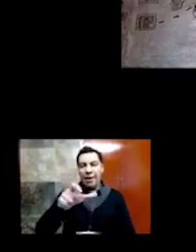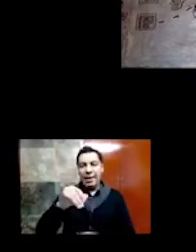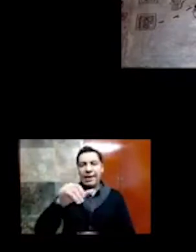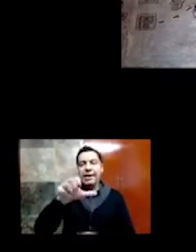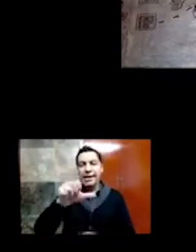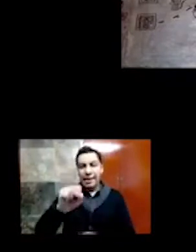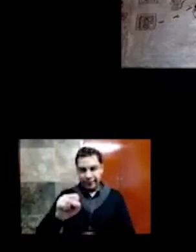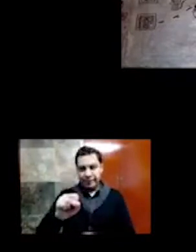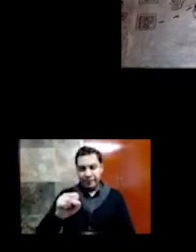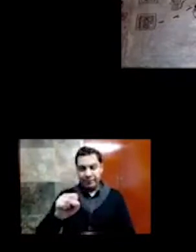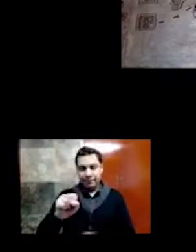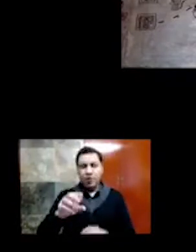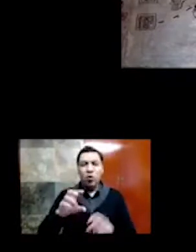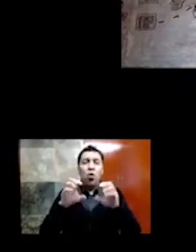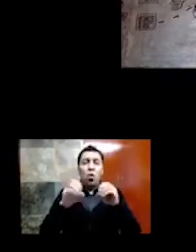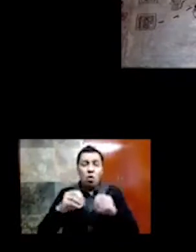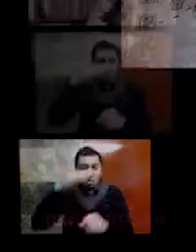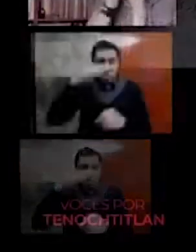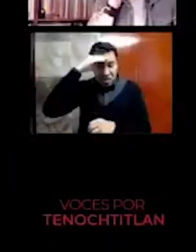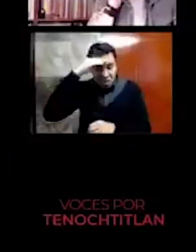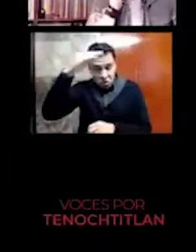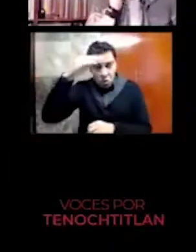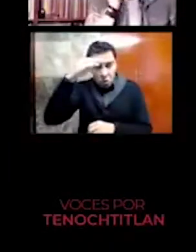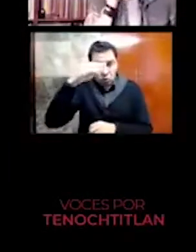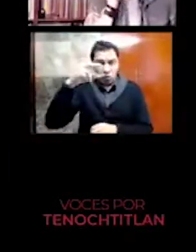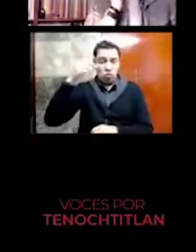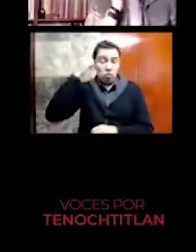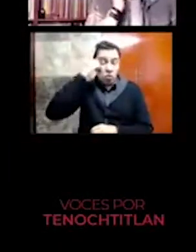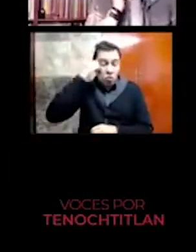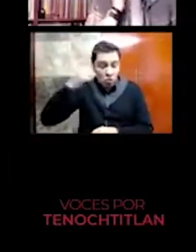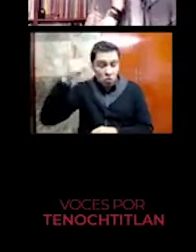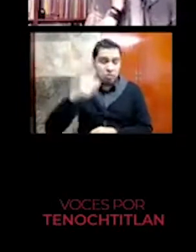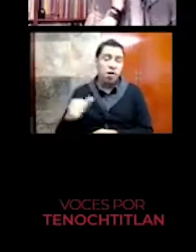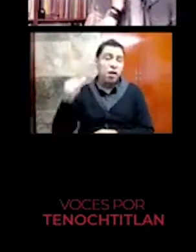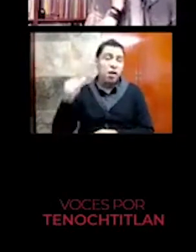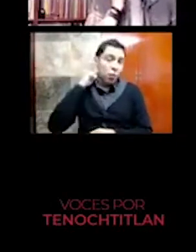pueden permanecer este tiempo y entablan relación